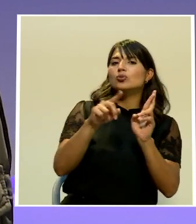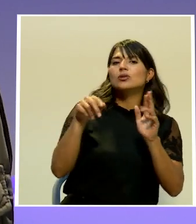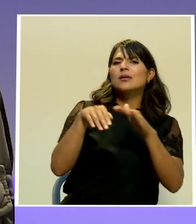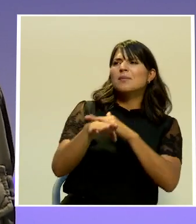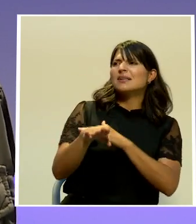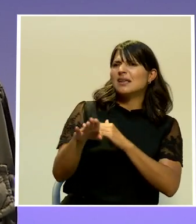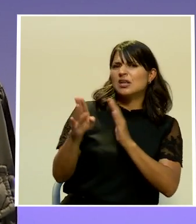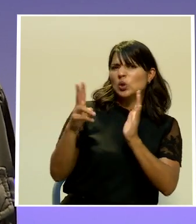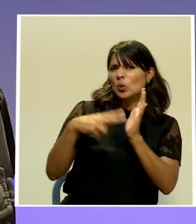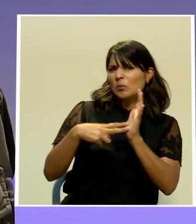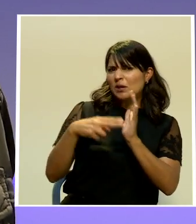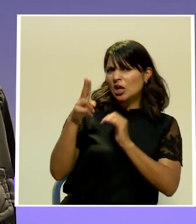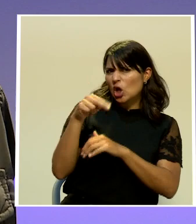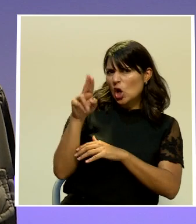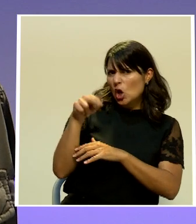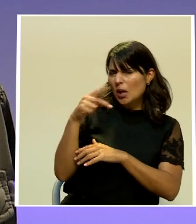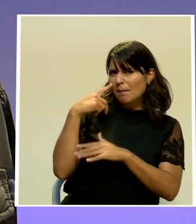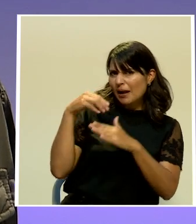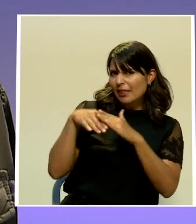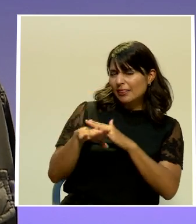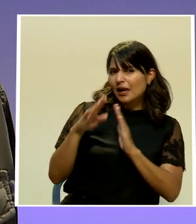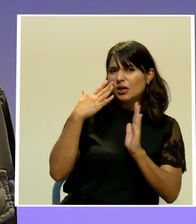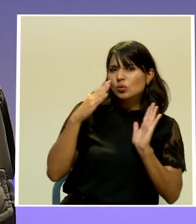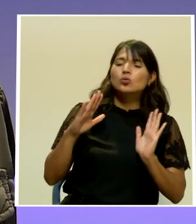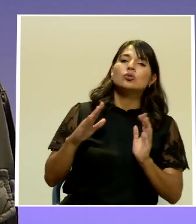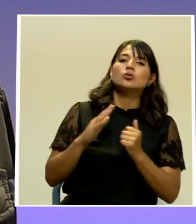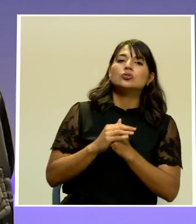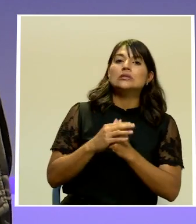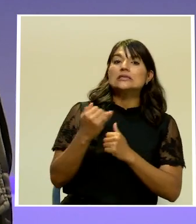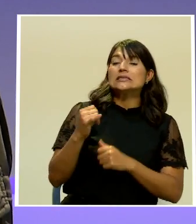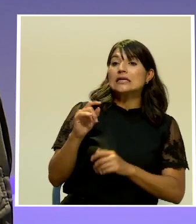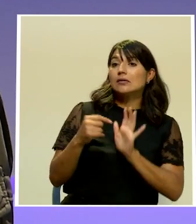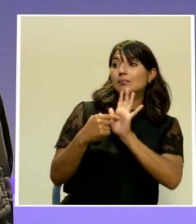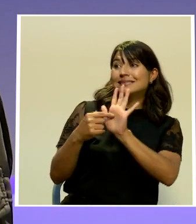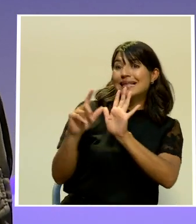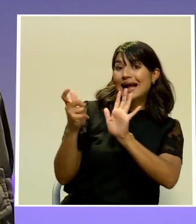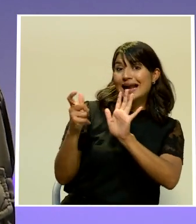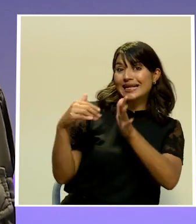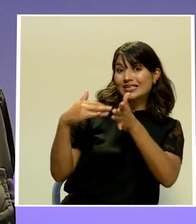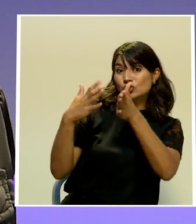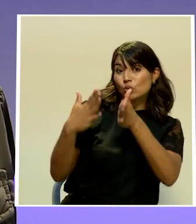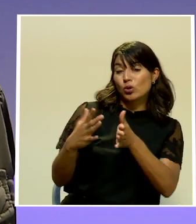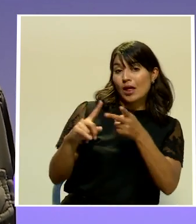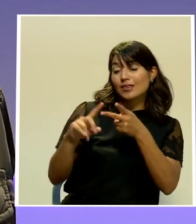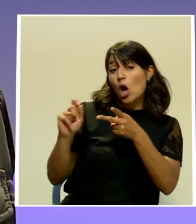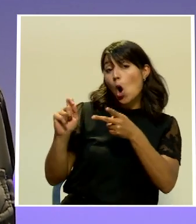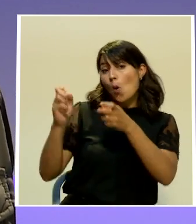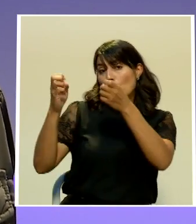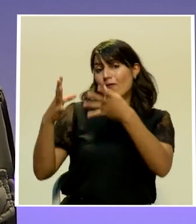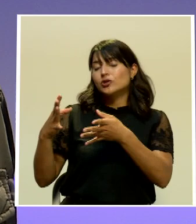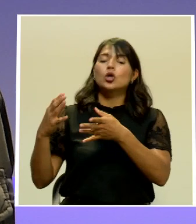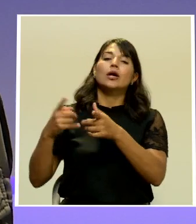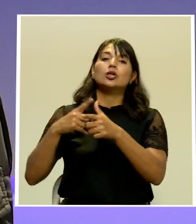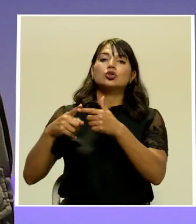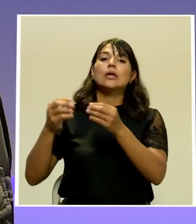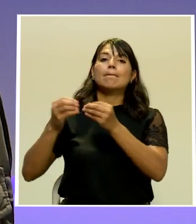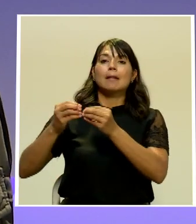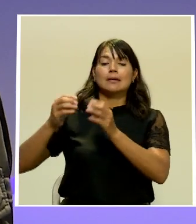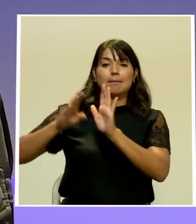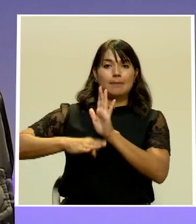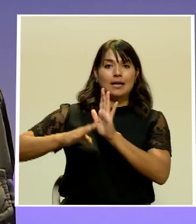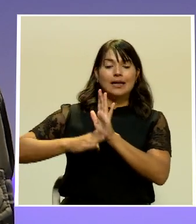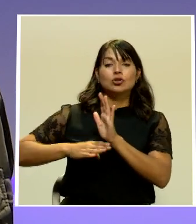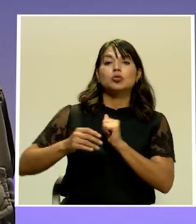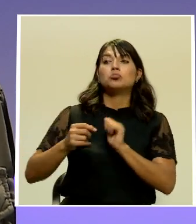pesos, no sé, 2.000 pesos, si presentan carnet de estudiante o de docente, y va a estar en distintas funciones.